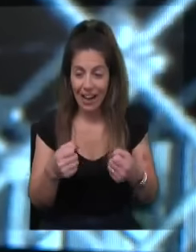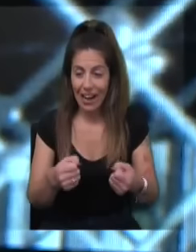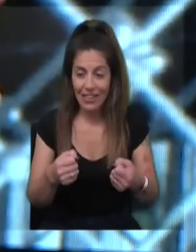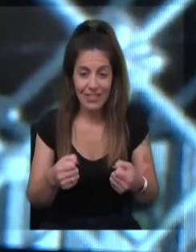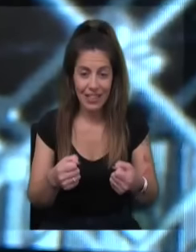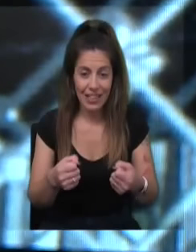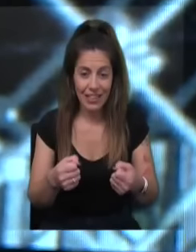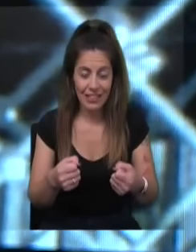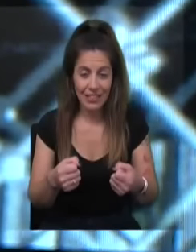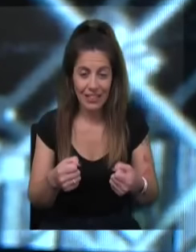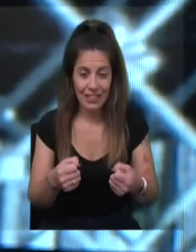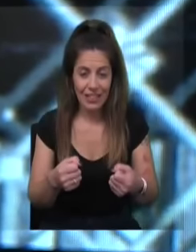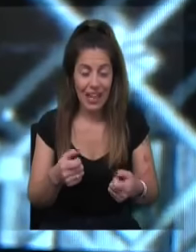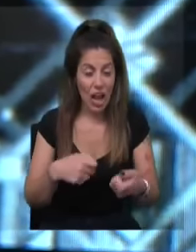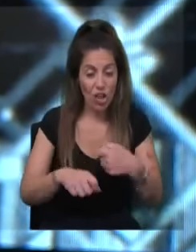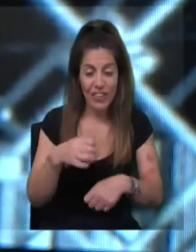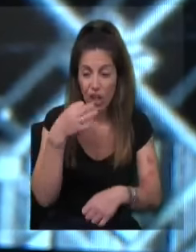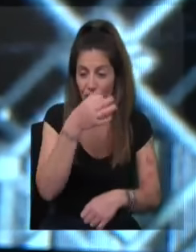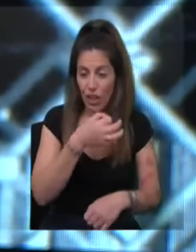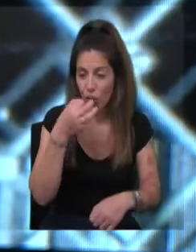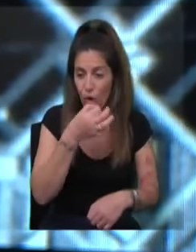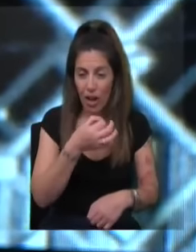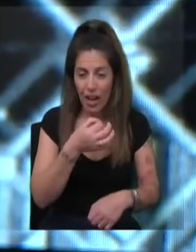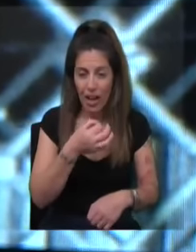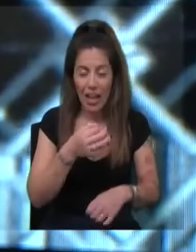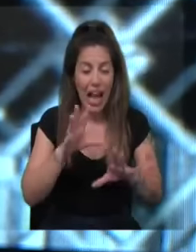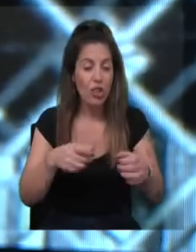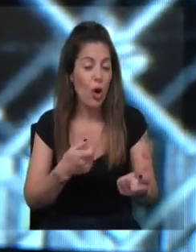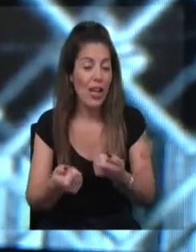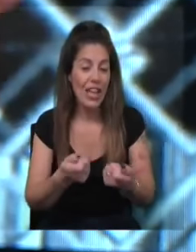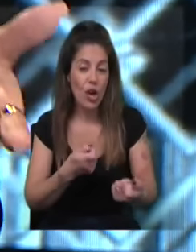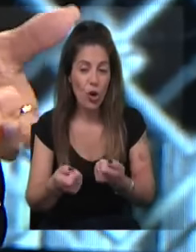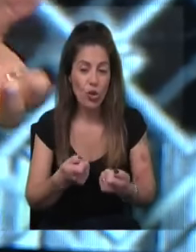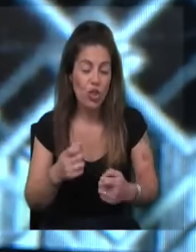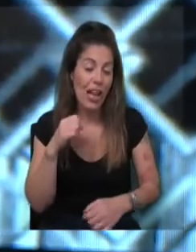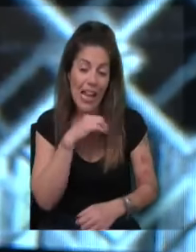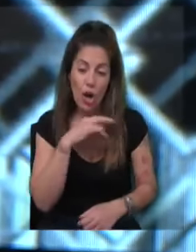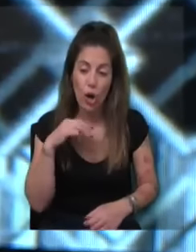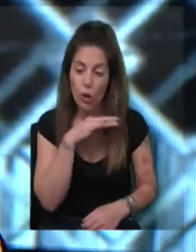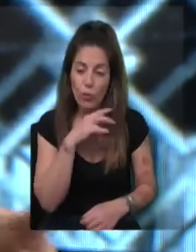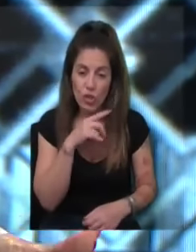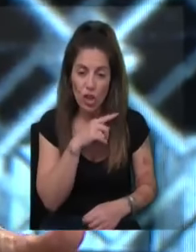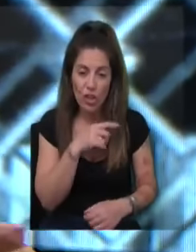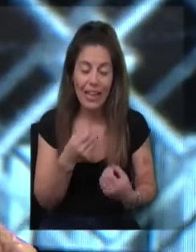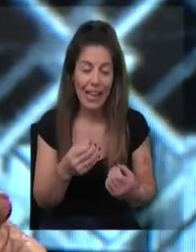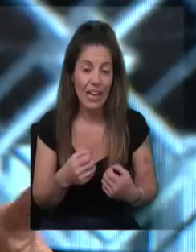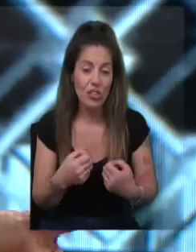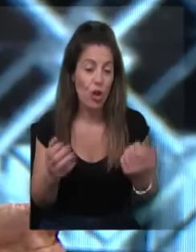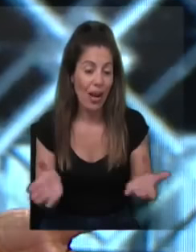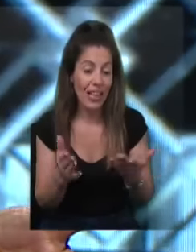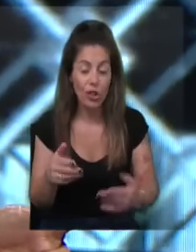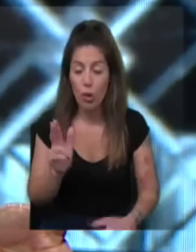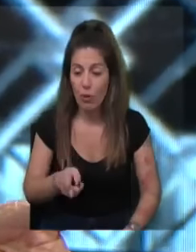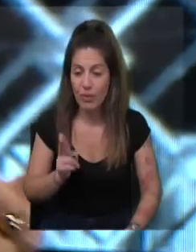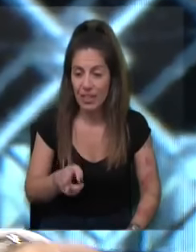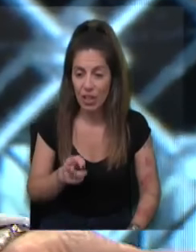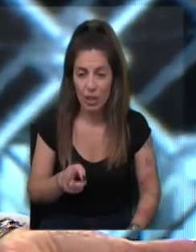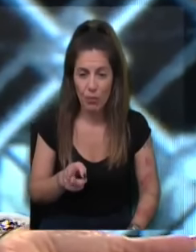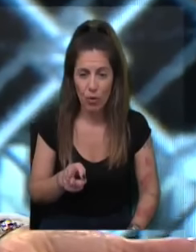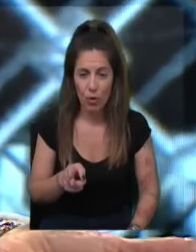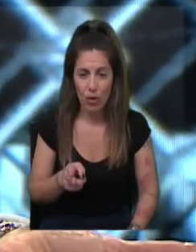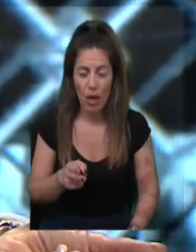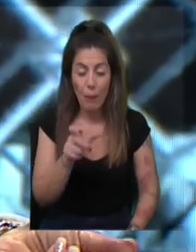este a los traficantes a todo lo que es el negocio y la corrupción sin duda no Entonces es son los que pero el el